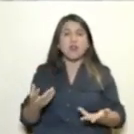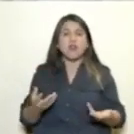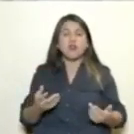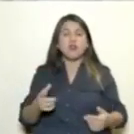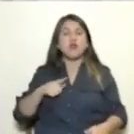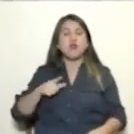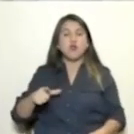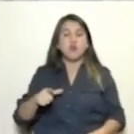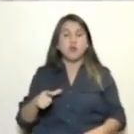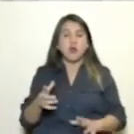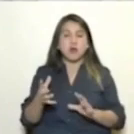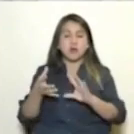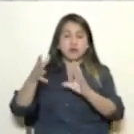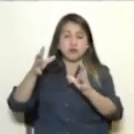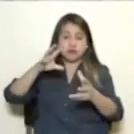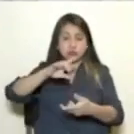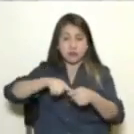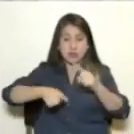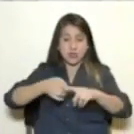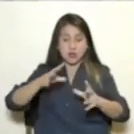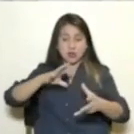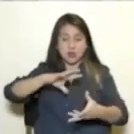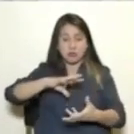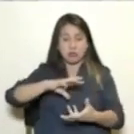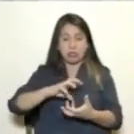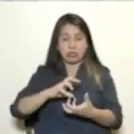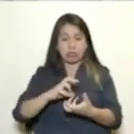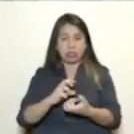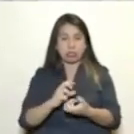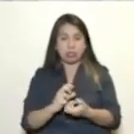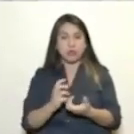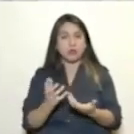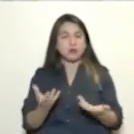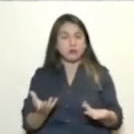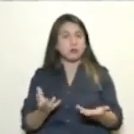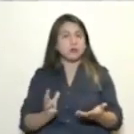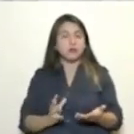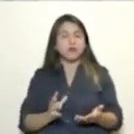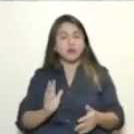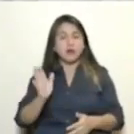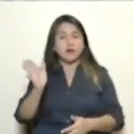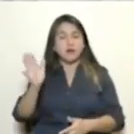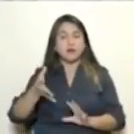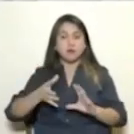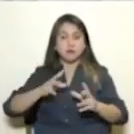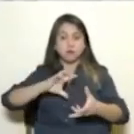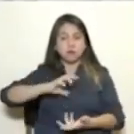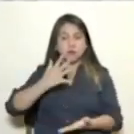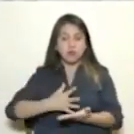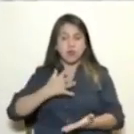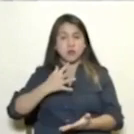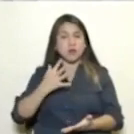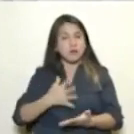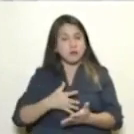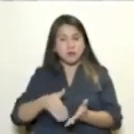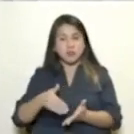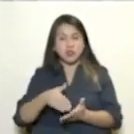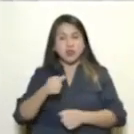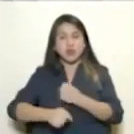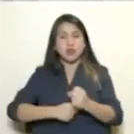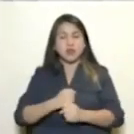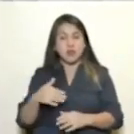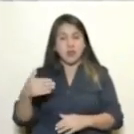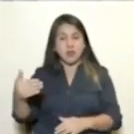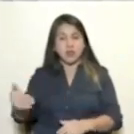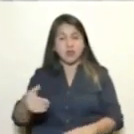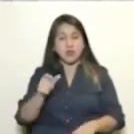Tierra. El planeta Tierra no está en peligro, El planeta Tierra va a seguir existiendo. El planeta Tierra ha existido 5.000 millones de años. Y el